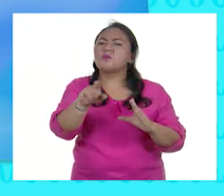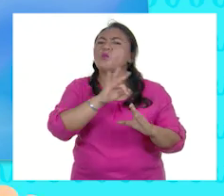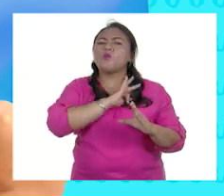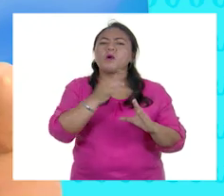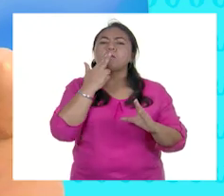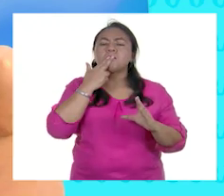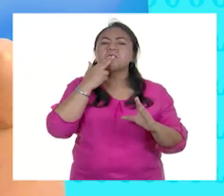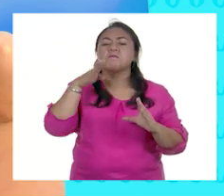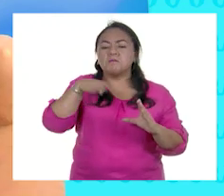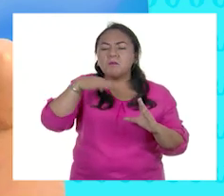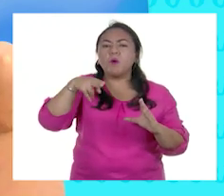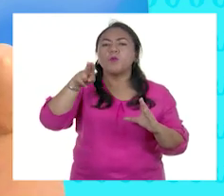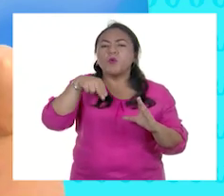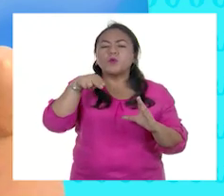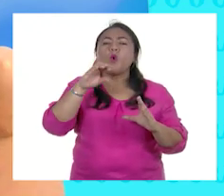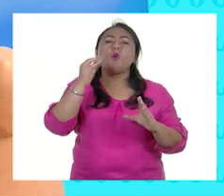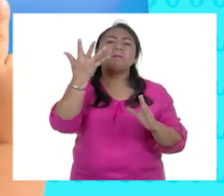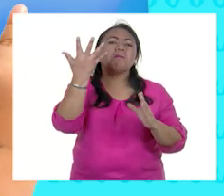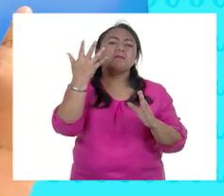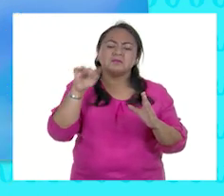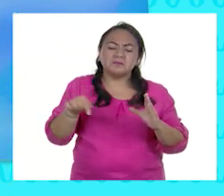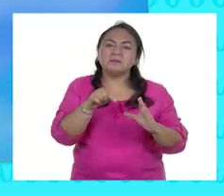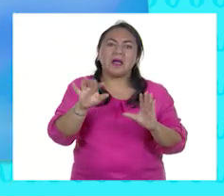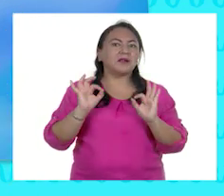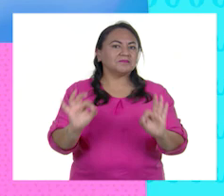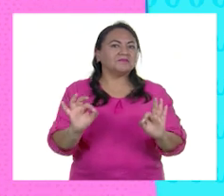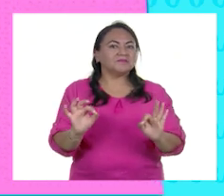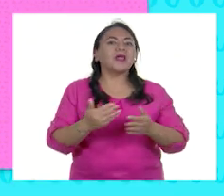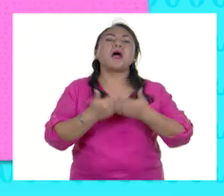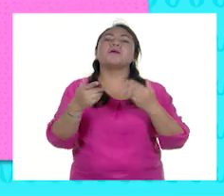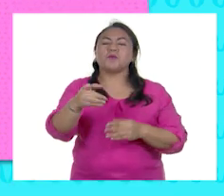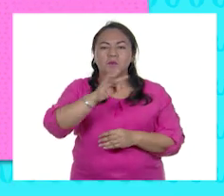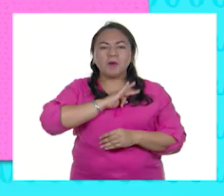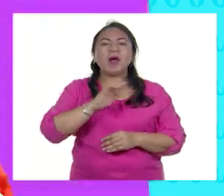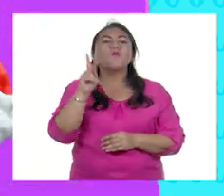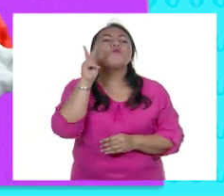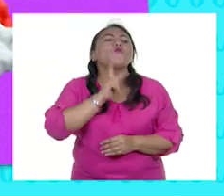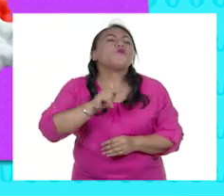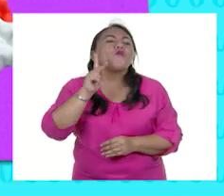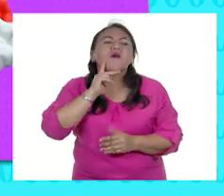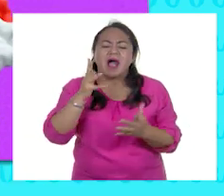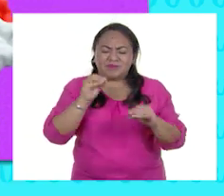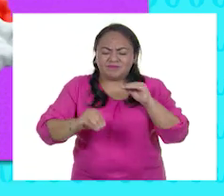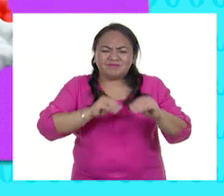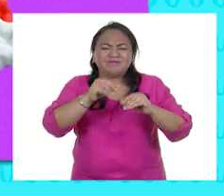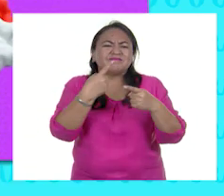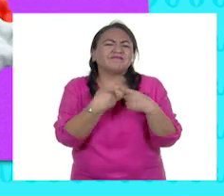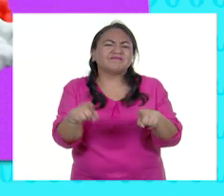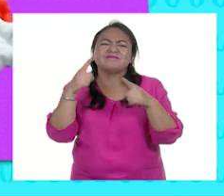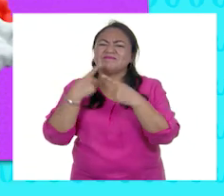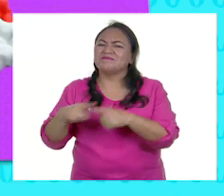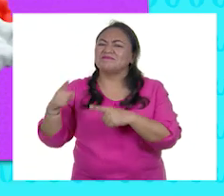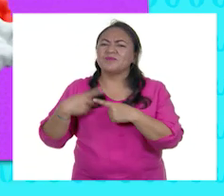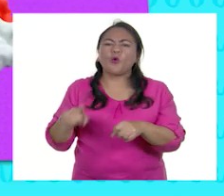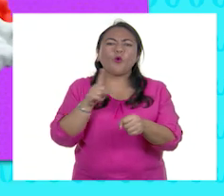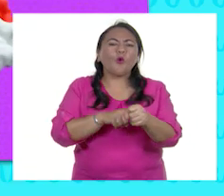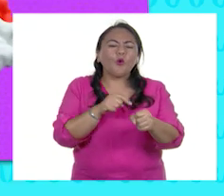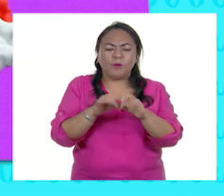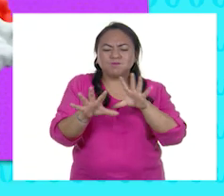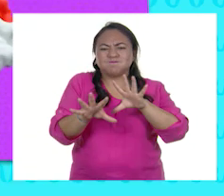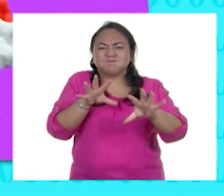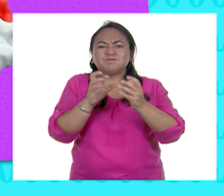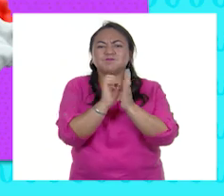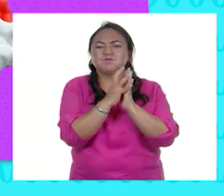la brocha, el pincel o tus dedos. ¡Listo! Ahora puedes experimentar y hacer muchas combinaciones de colores y